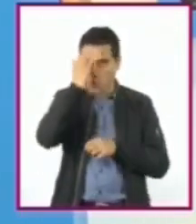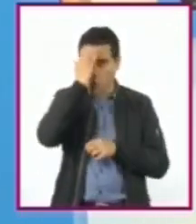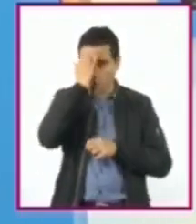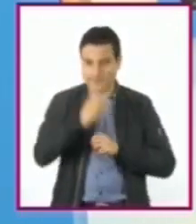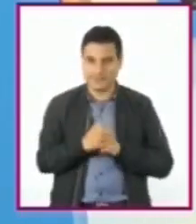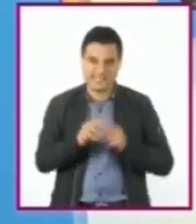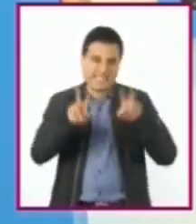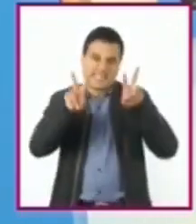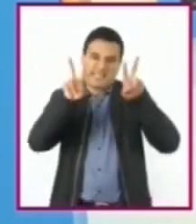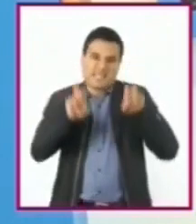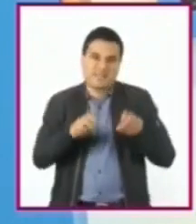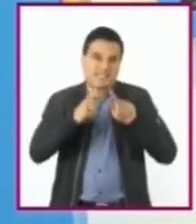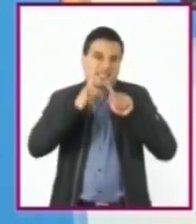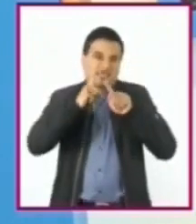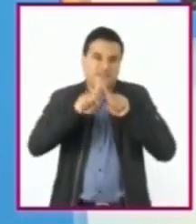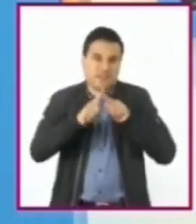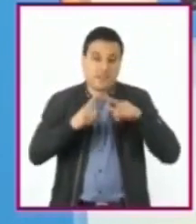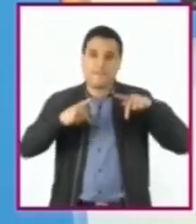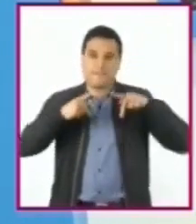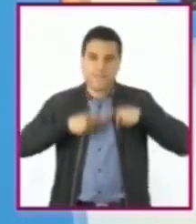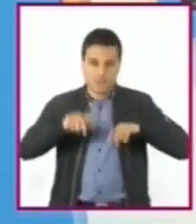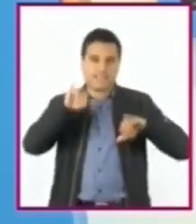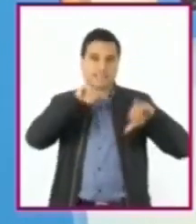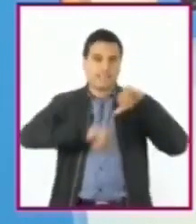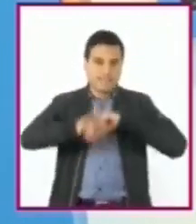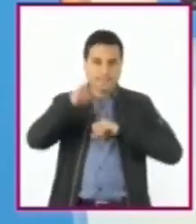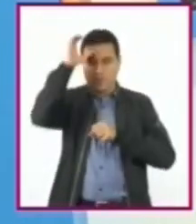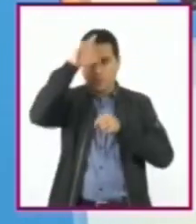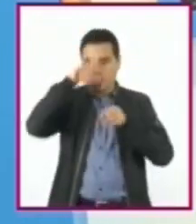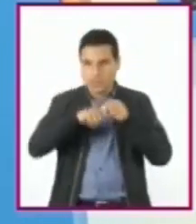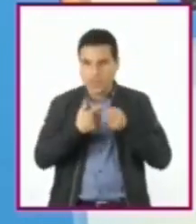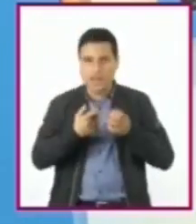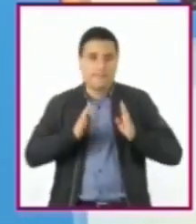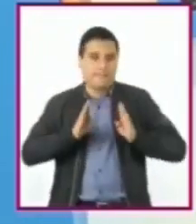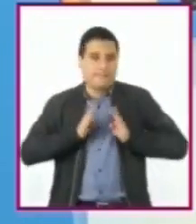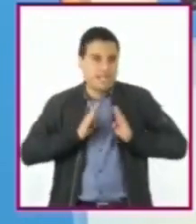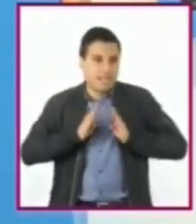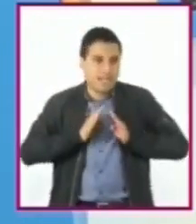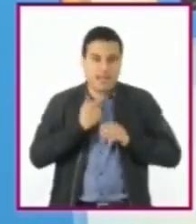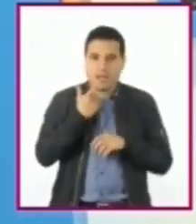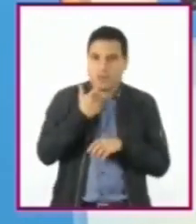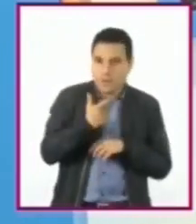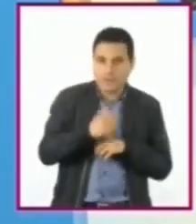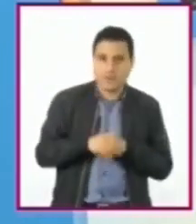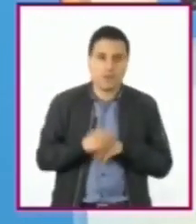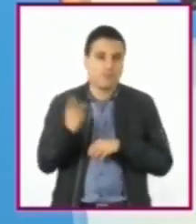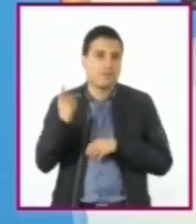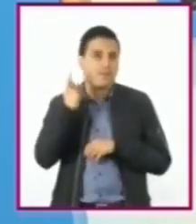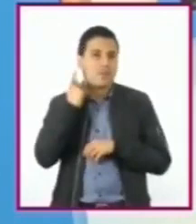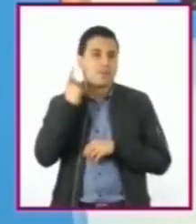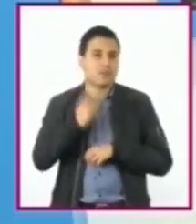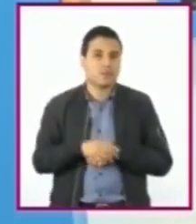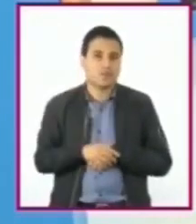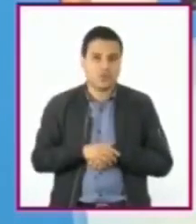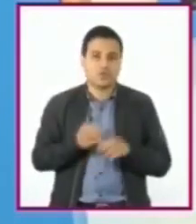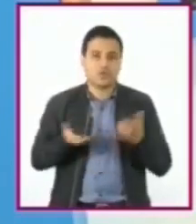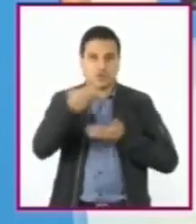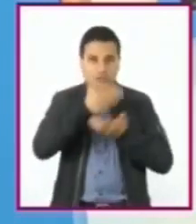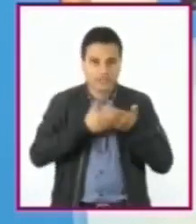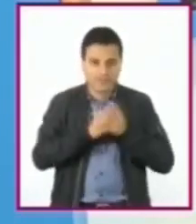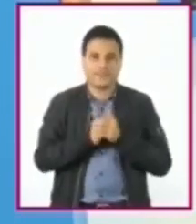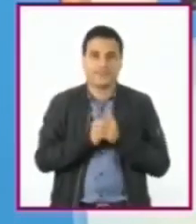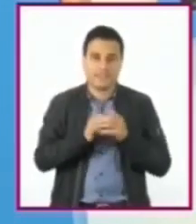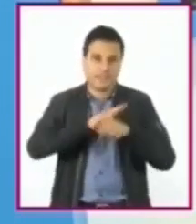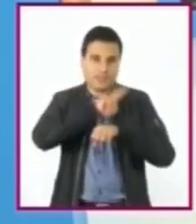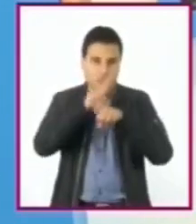muy distintos, como el científico, cultural, militar, económico, político, social